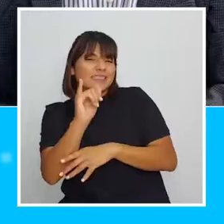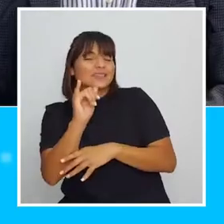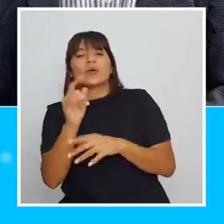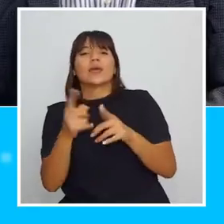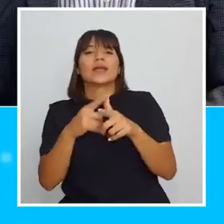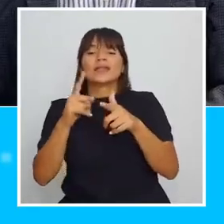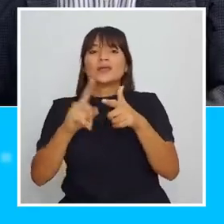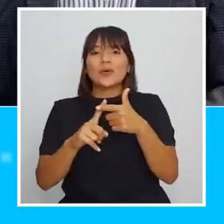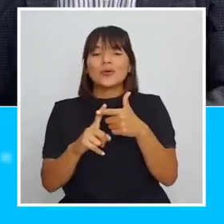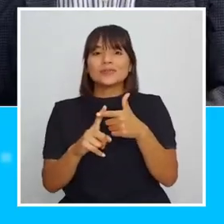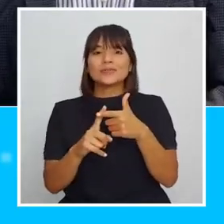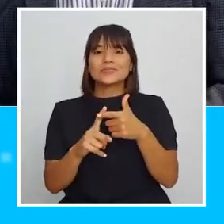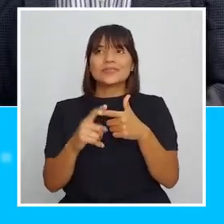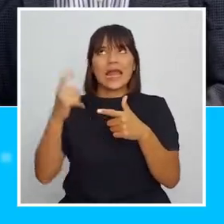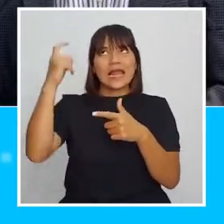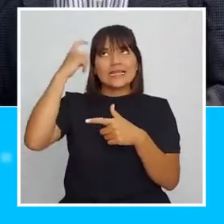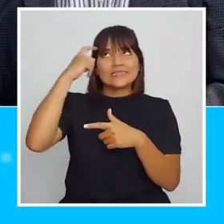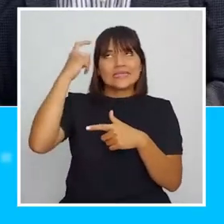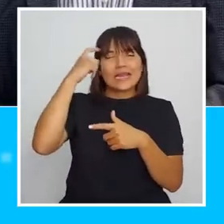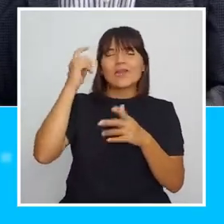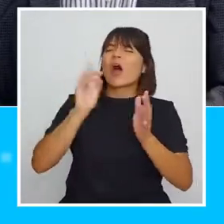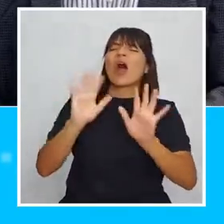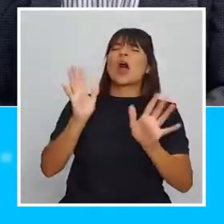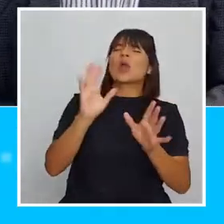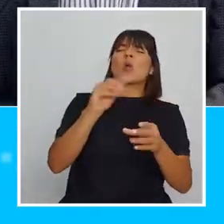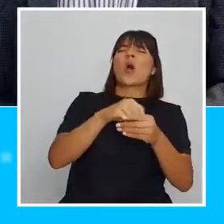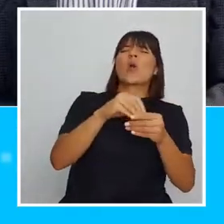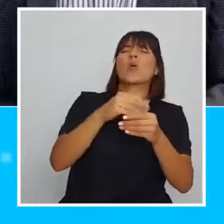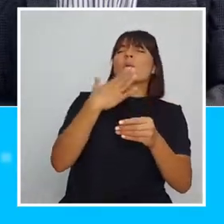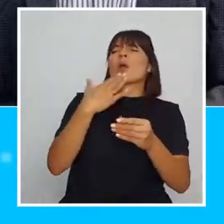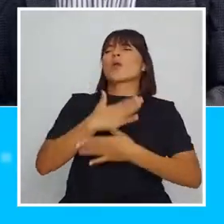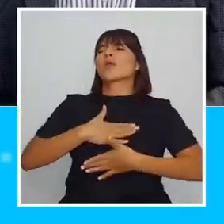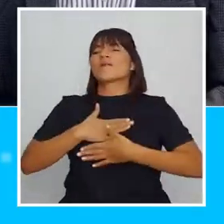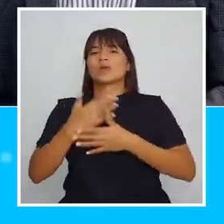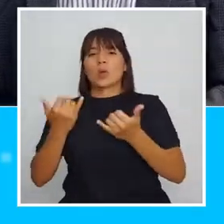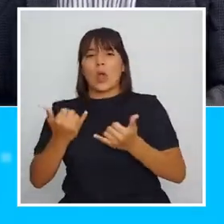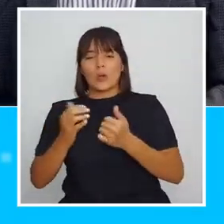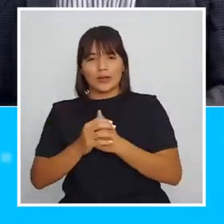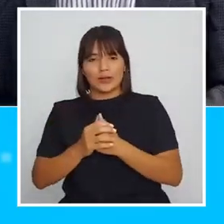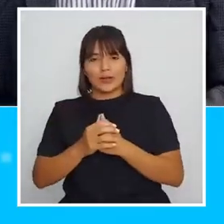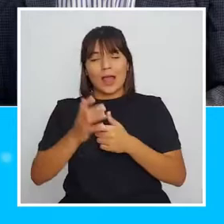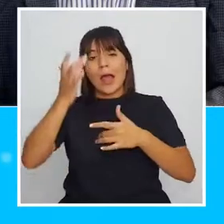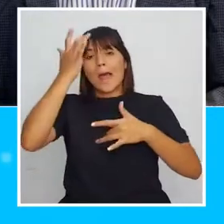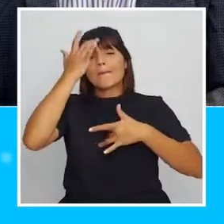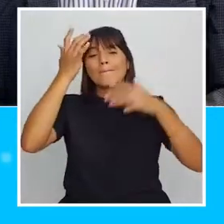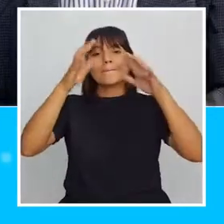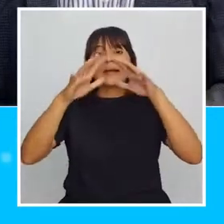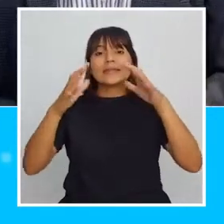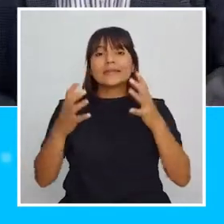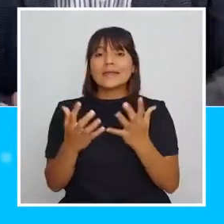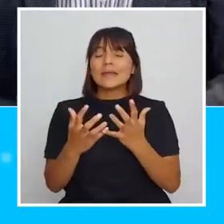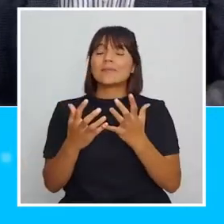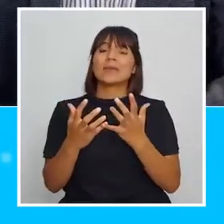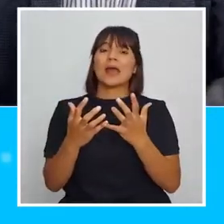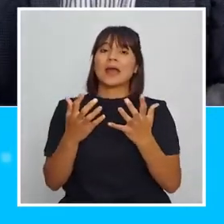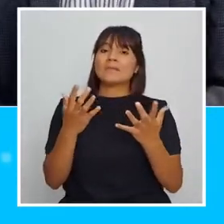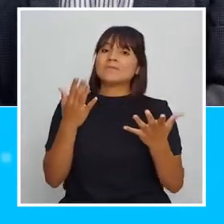carbón al cerebro de que mejor disfrútelo ahora, ¿verdad? La pandemia, posiblemente de